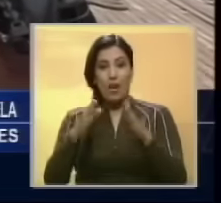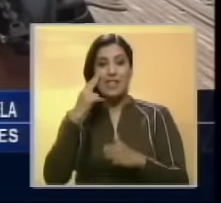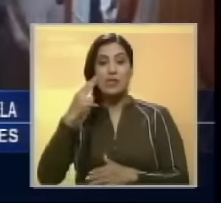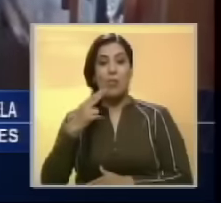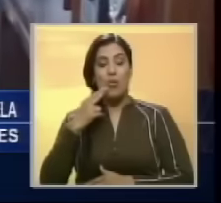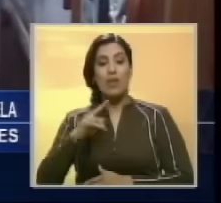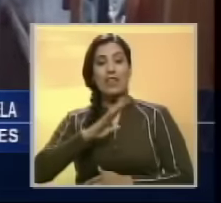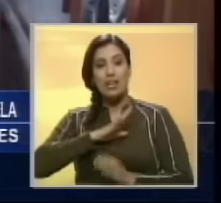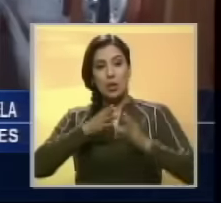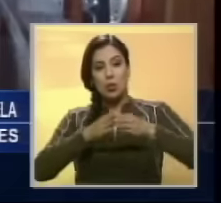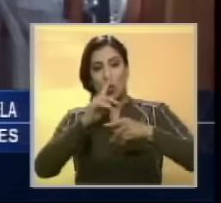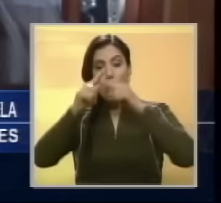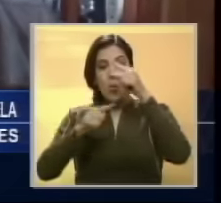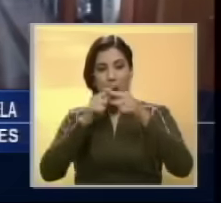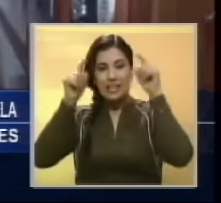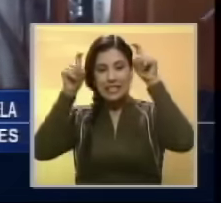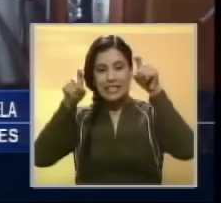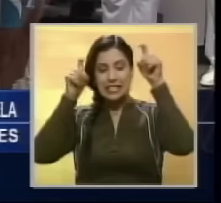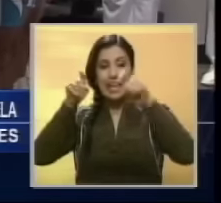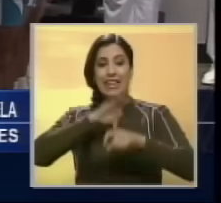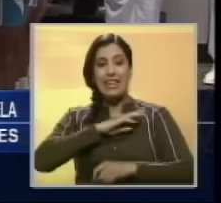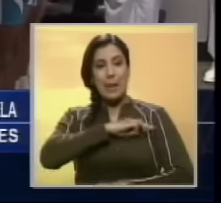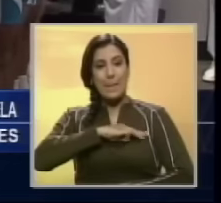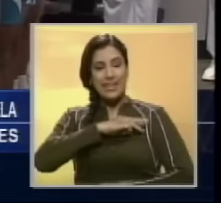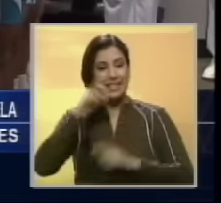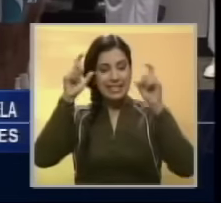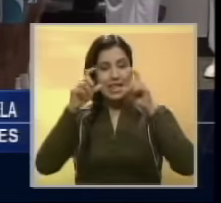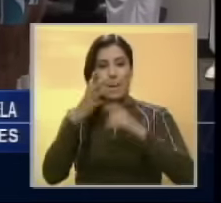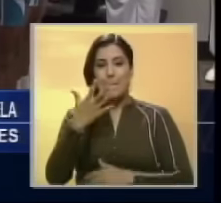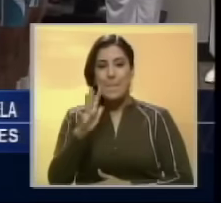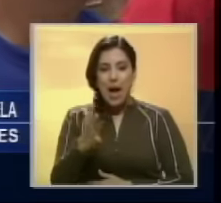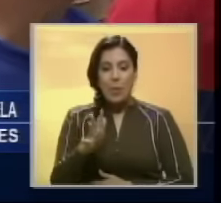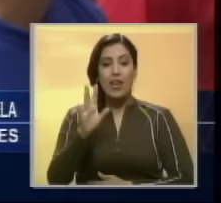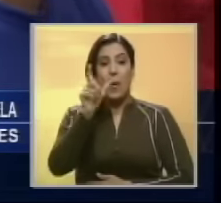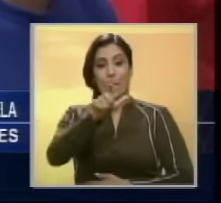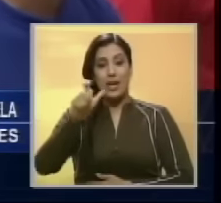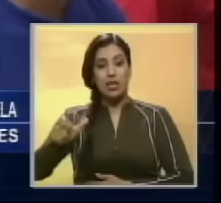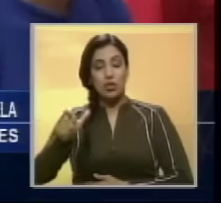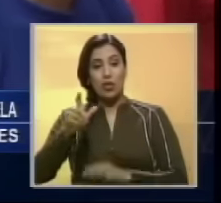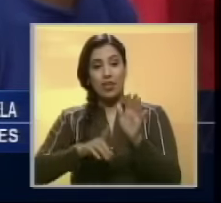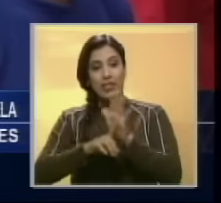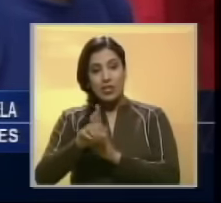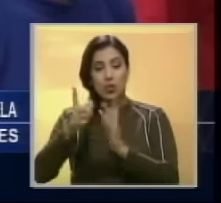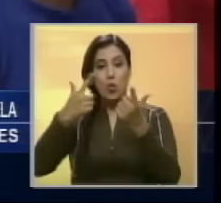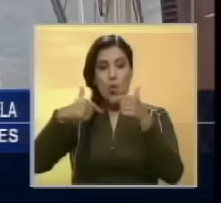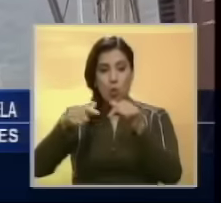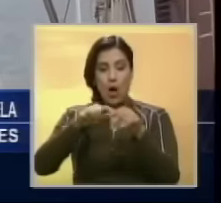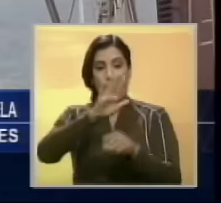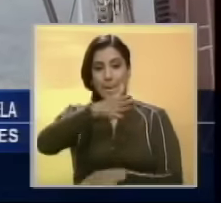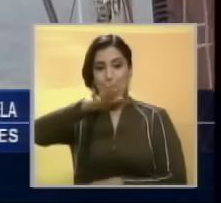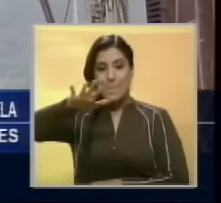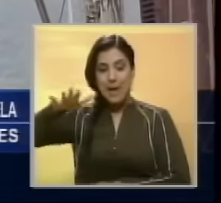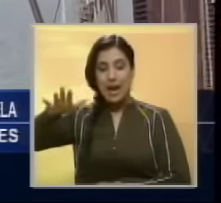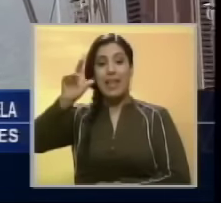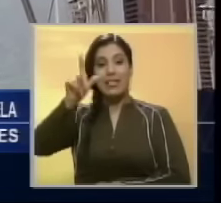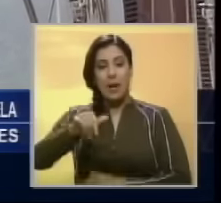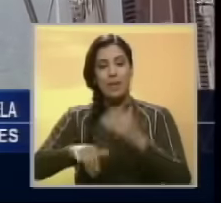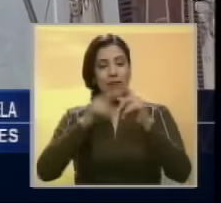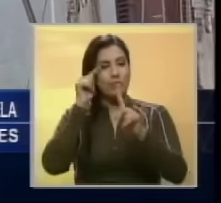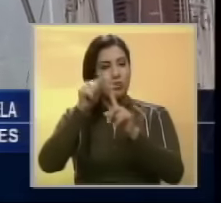Bolívar durante el crucero anual de instrucción tiene la misión de adiestrar y capacitar a los cadetes en las artes y faenas marineras así como